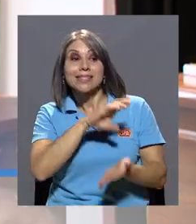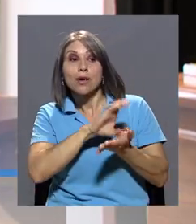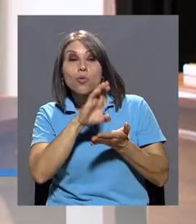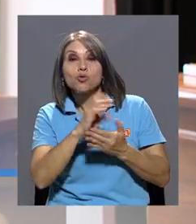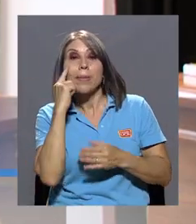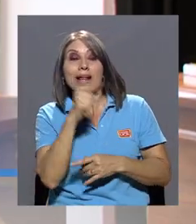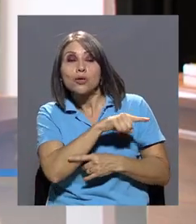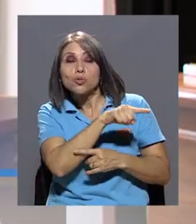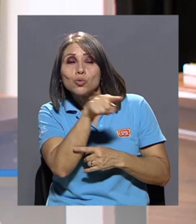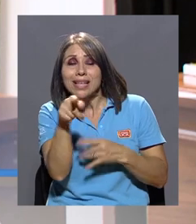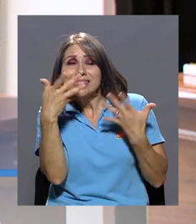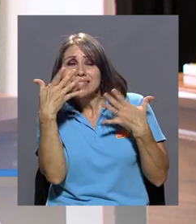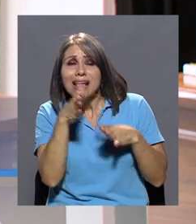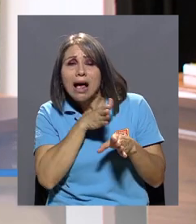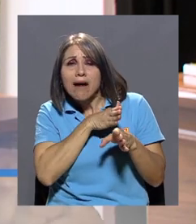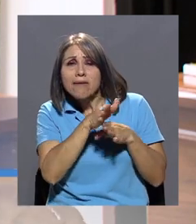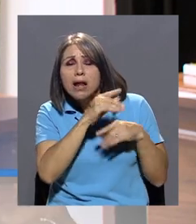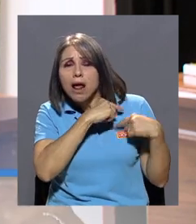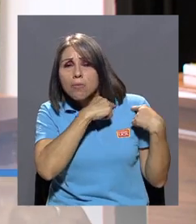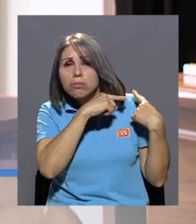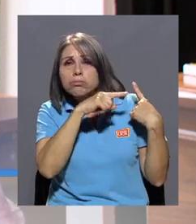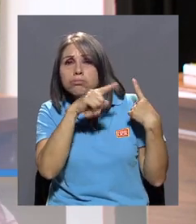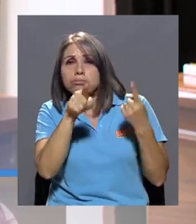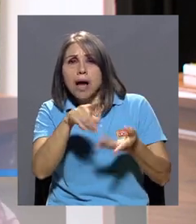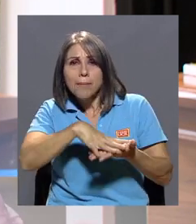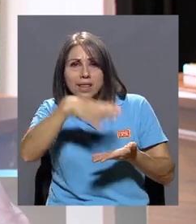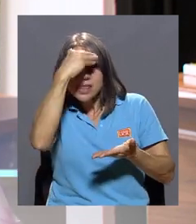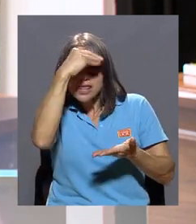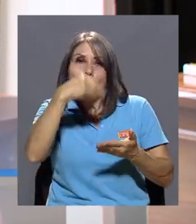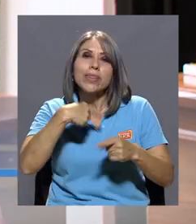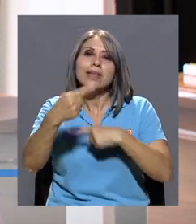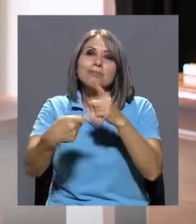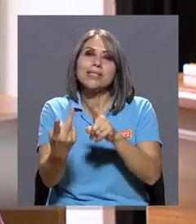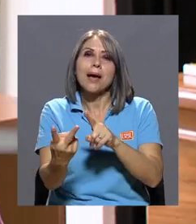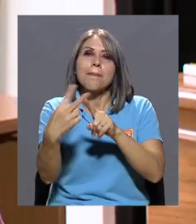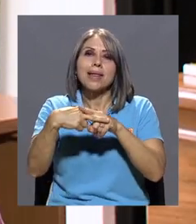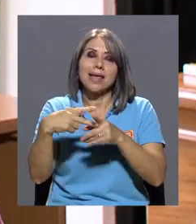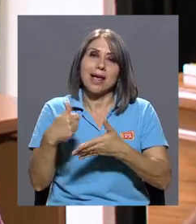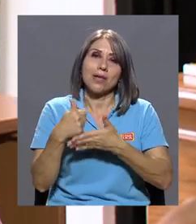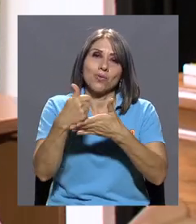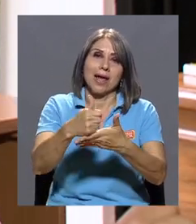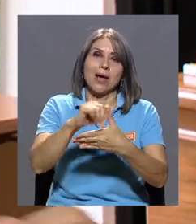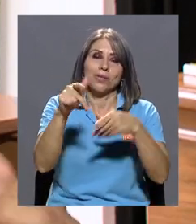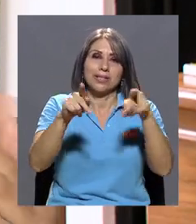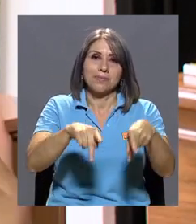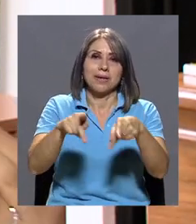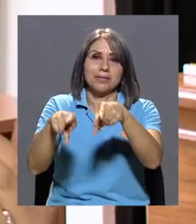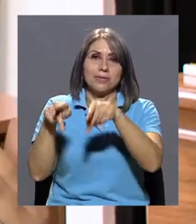tomen todo lo que han aprendido durante la carrera y lo puedan aplicar para ayudar a los demás, porque